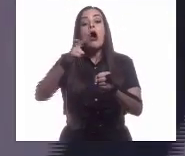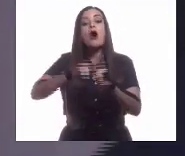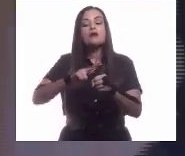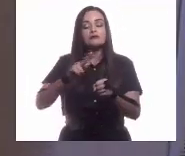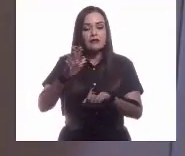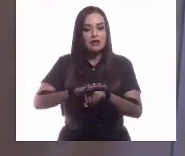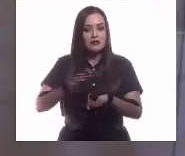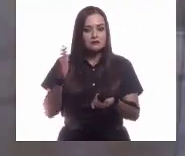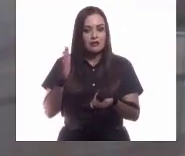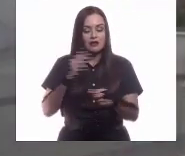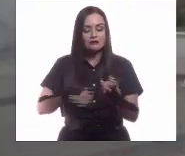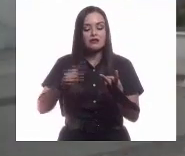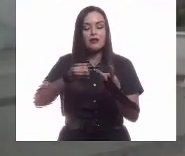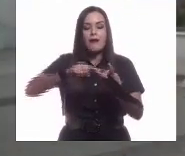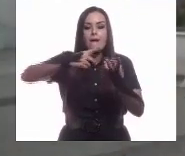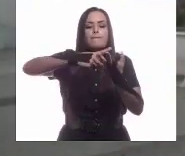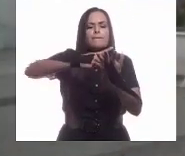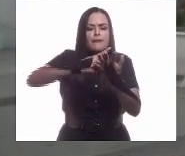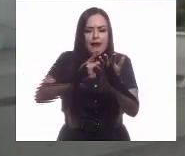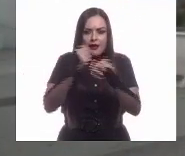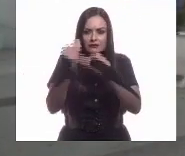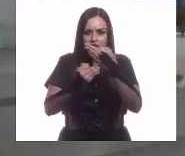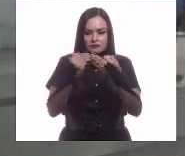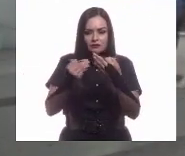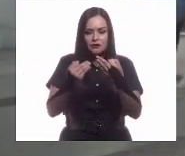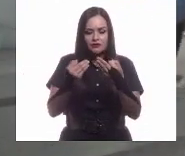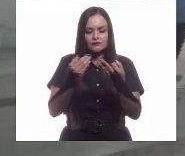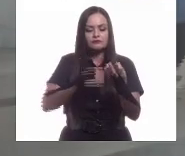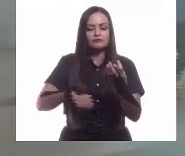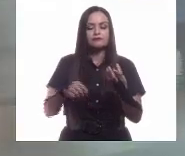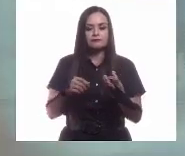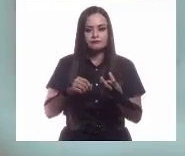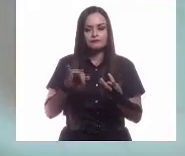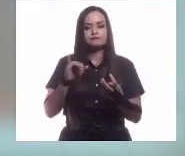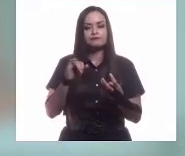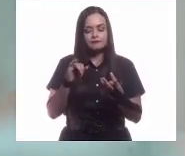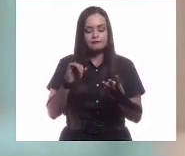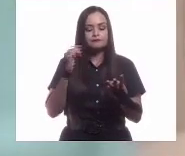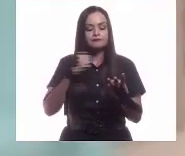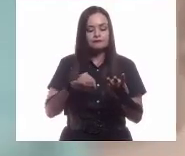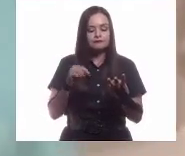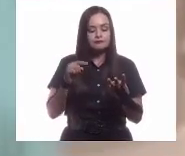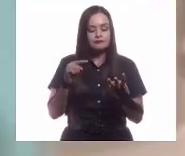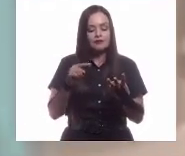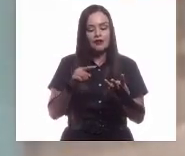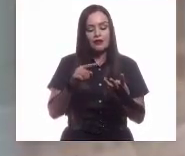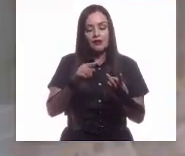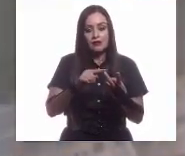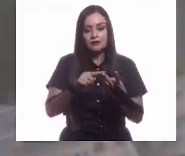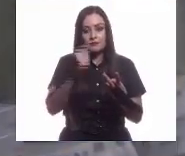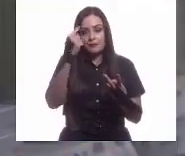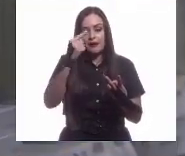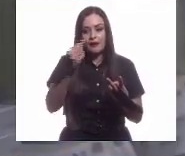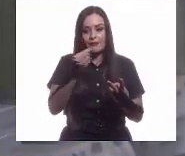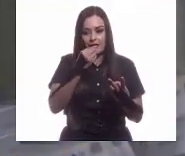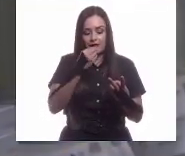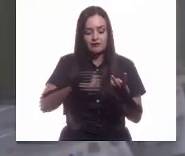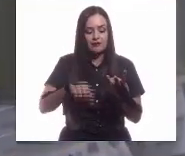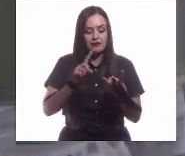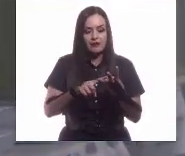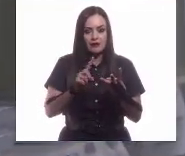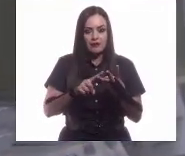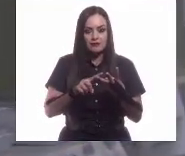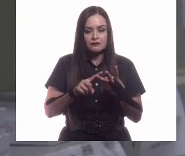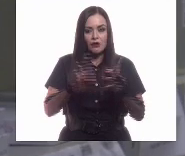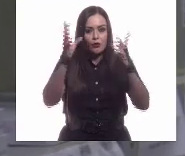de planeación que asegure el abasto suficiente, oportuno y permanente de medicamentos y el desarrollo de un